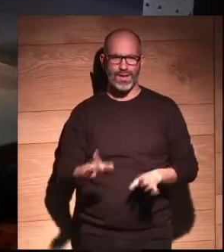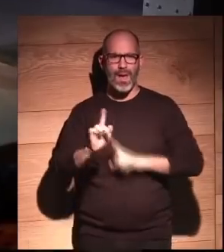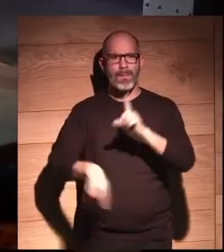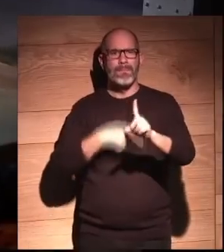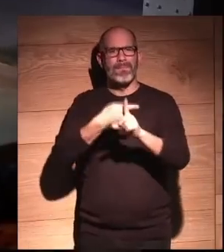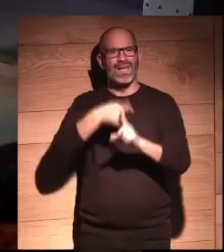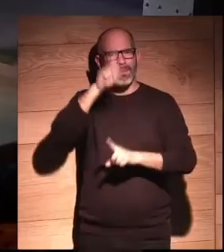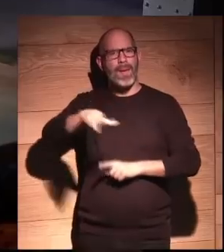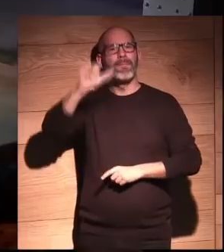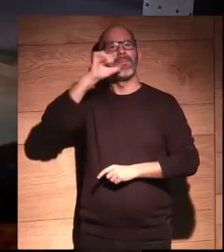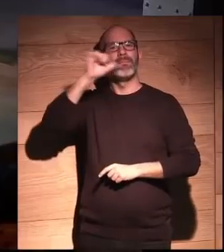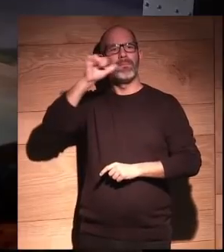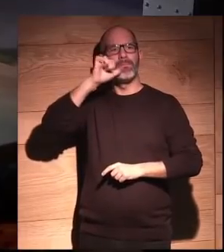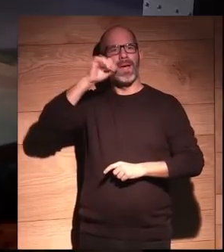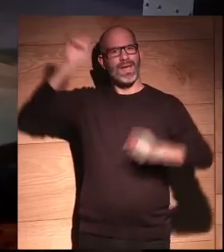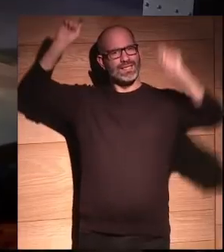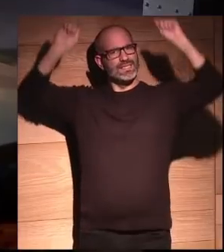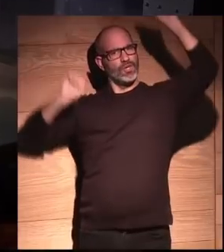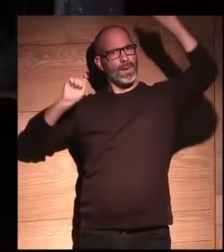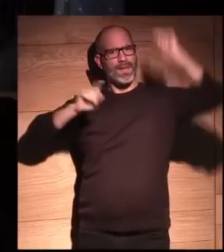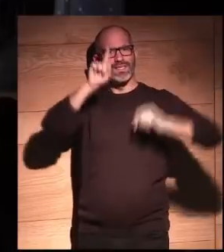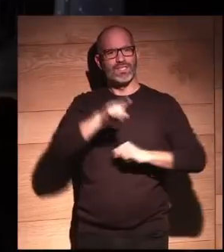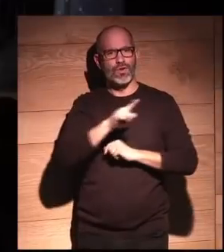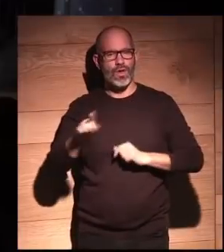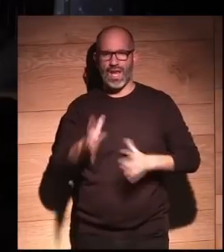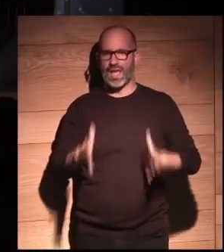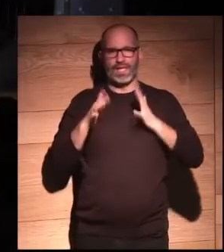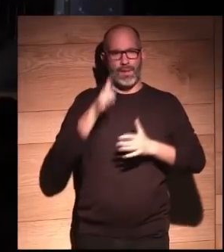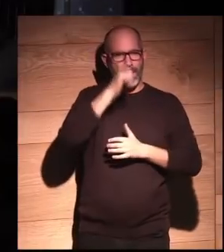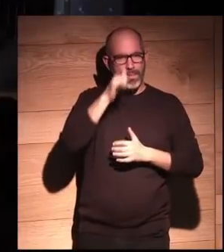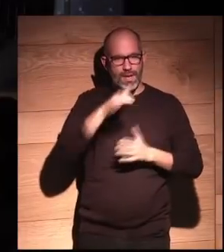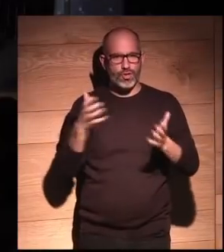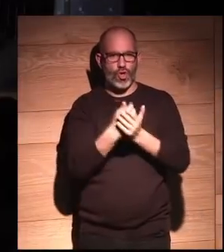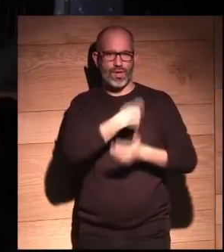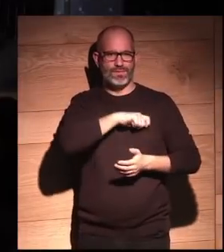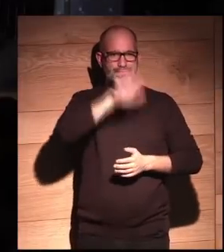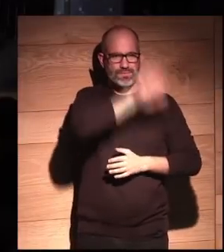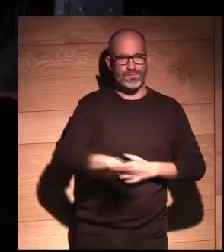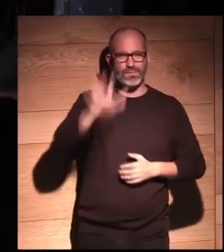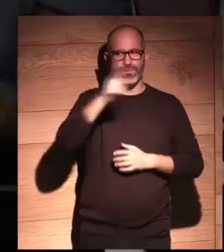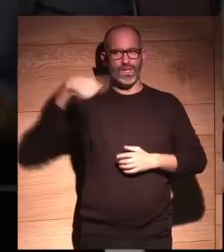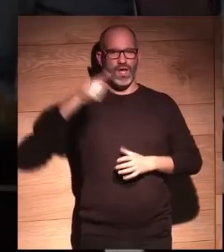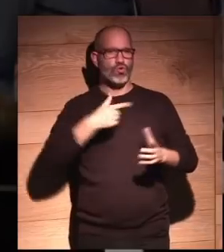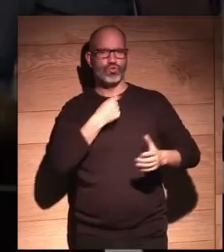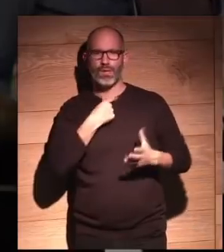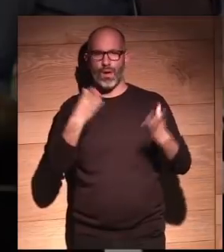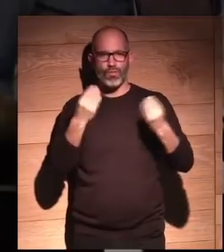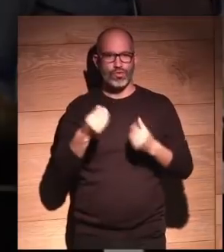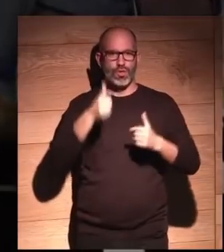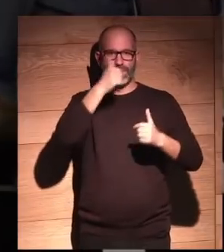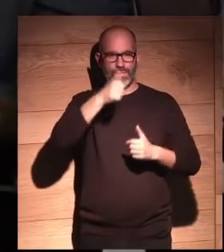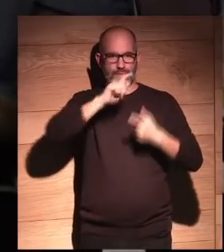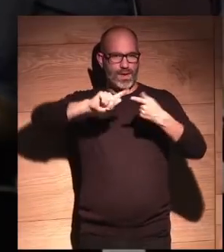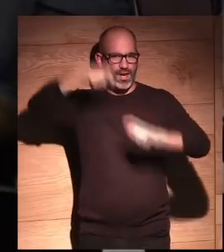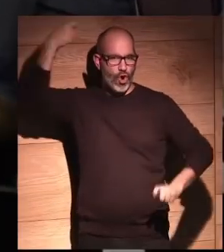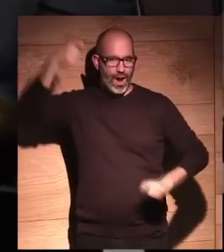¿Y bebían tío Pepe los romanos? Los romanos bebían vino, les encantaban los vinos de Hispania eran extraordinariamente valorados. Los de Rioja. Los de Rioja,